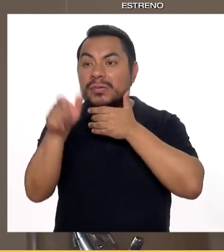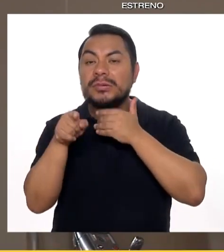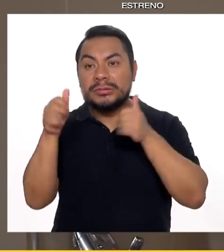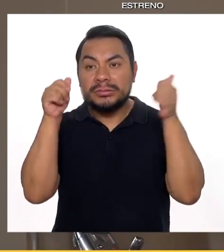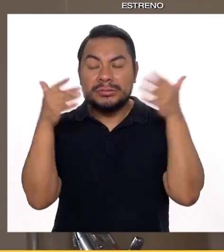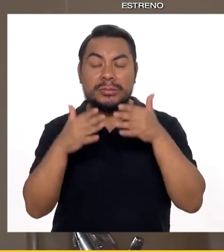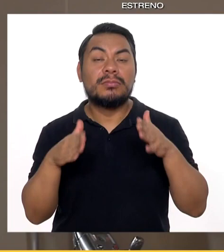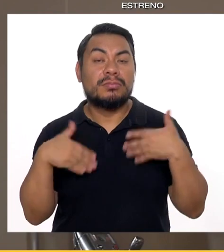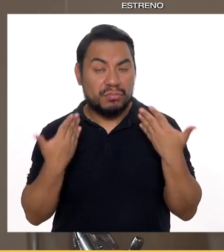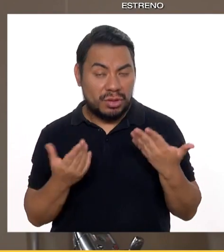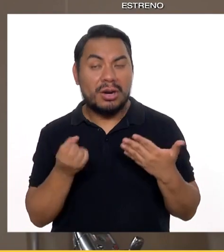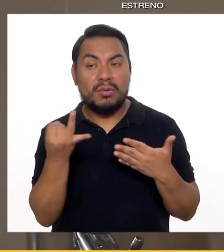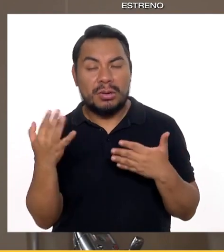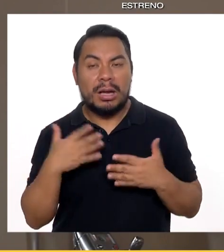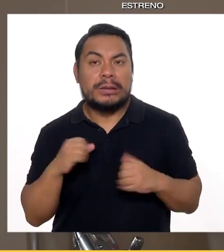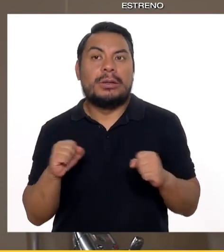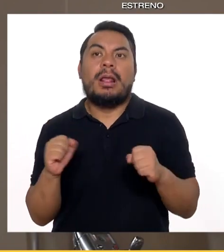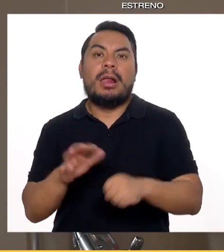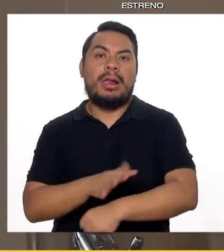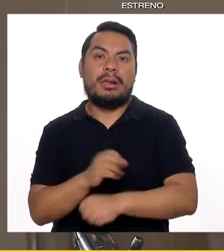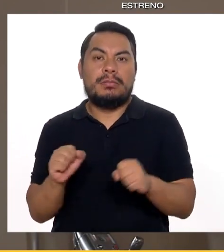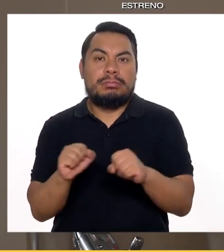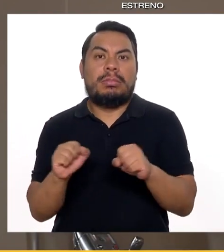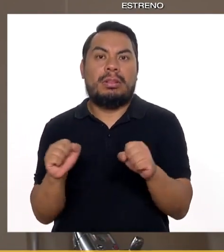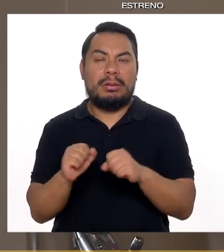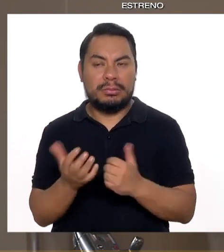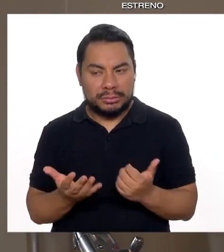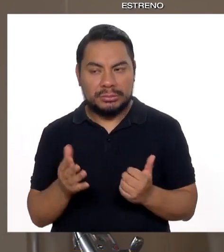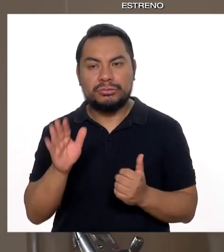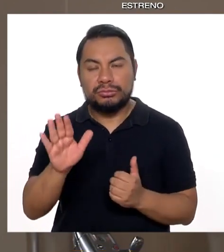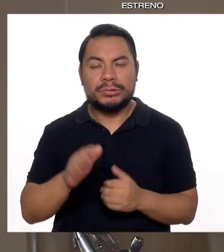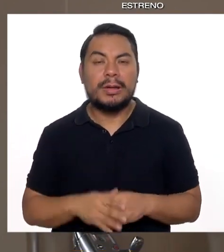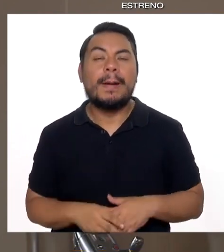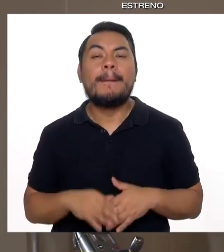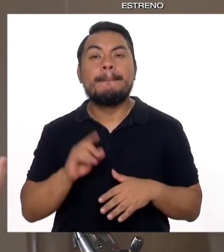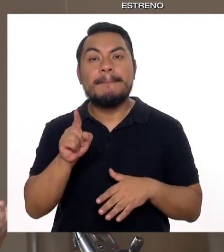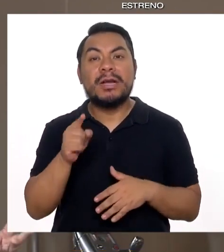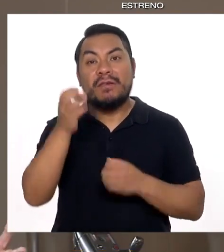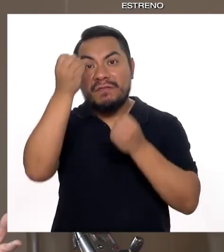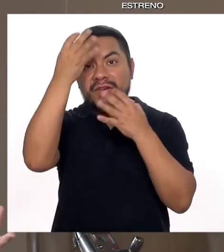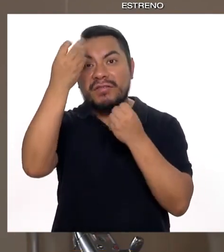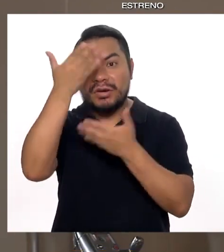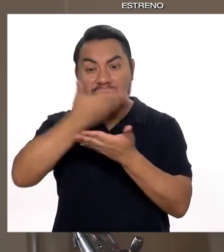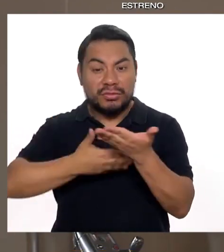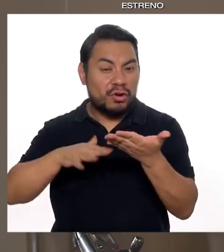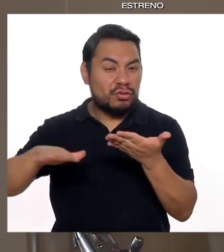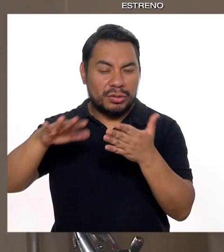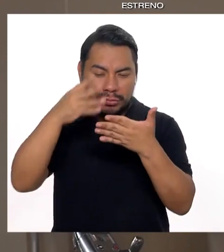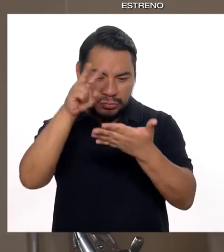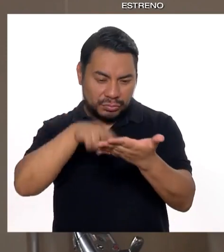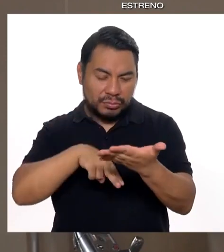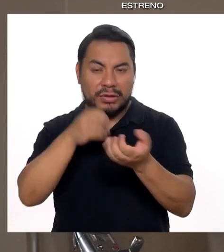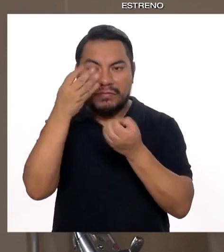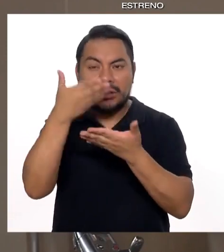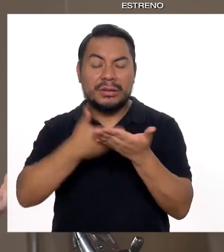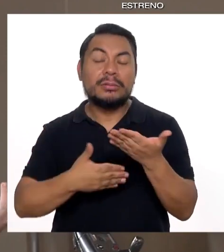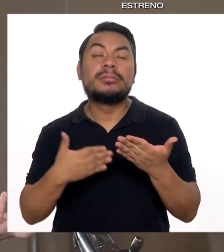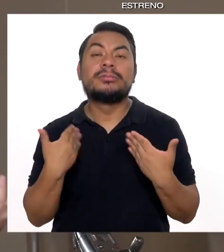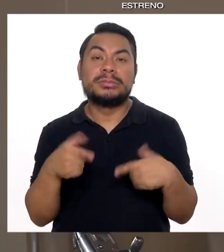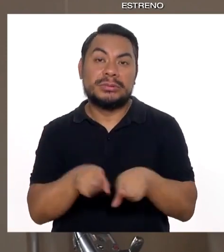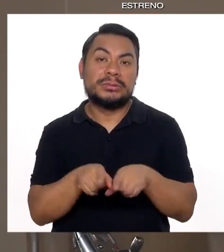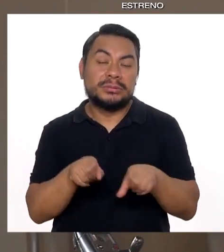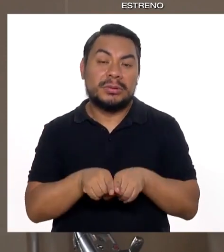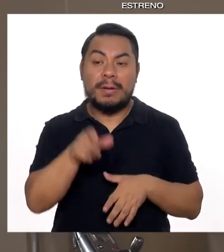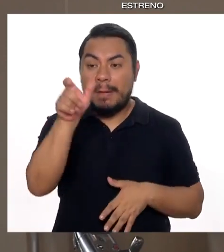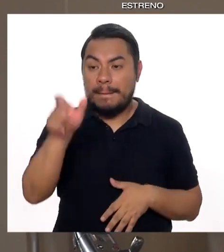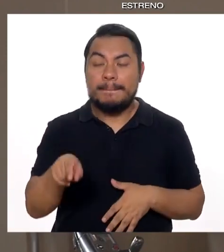ejemplo, convulsiones, ¿ya? Pero, digamos, a nivel estadístico, se puede dar de la misma